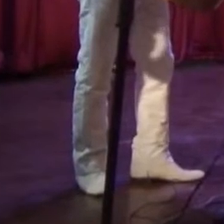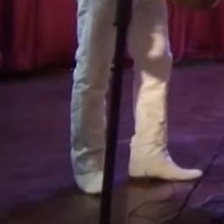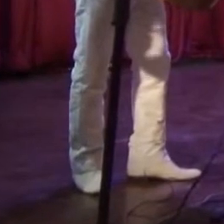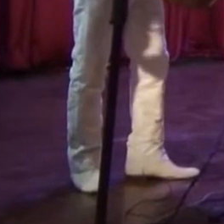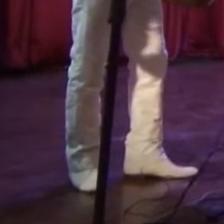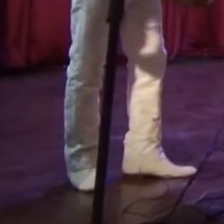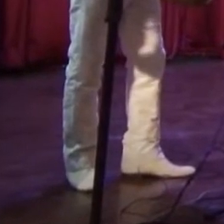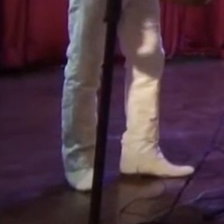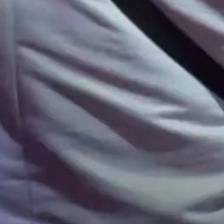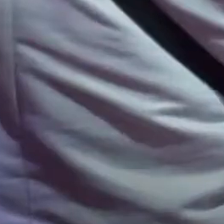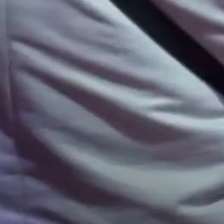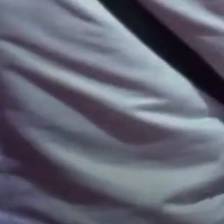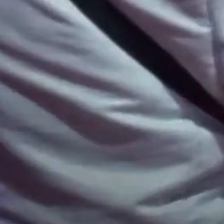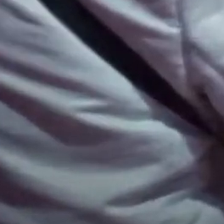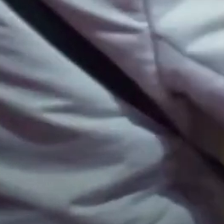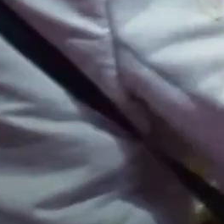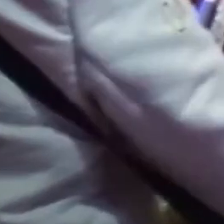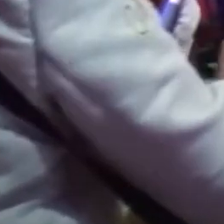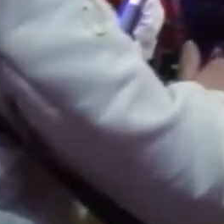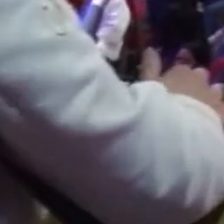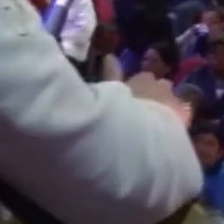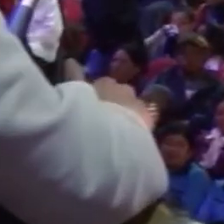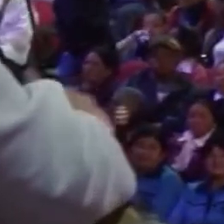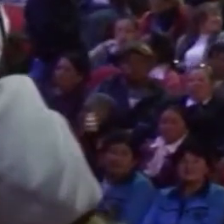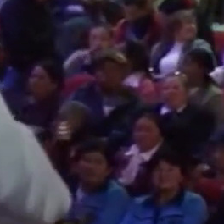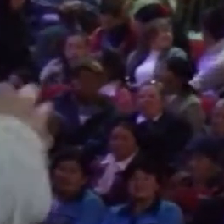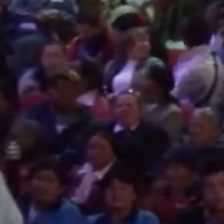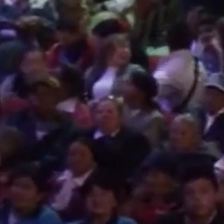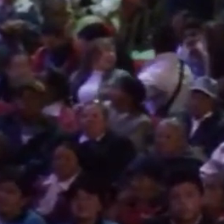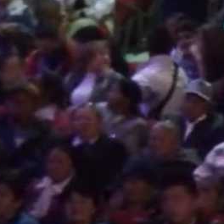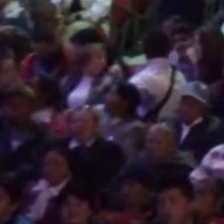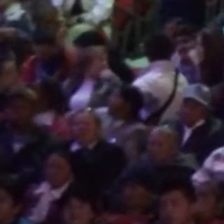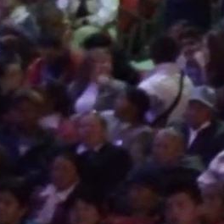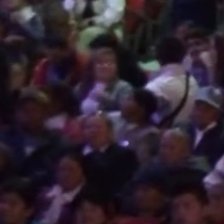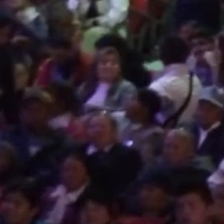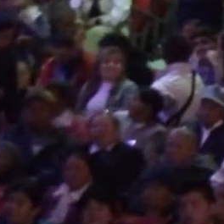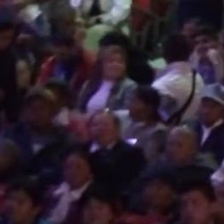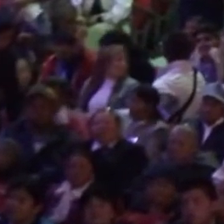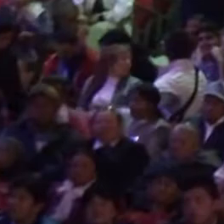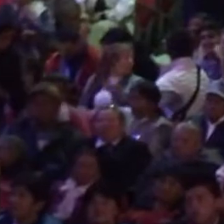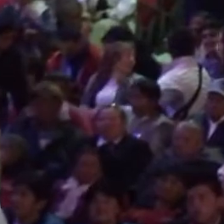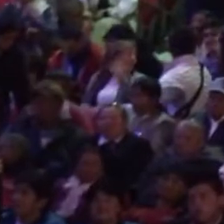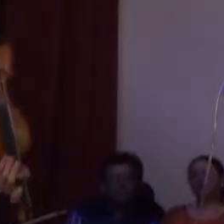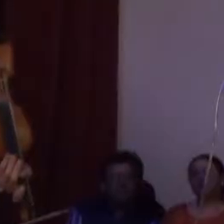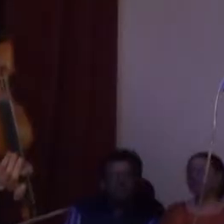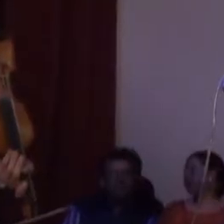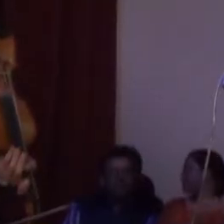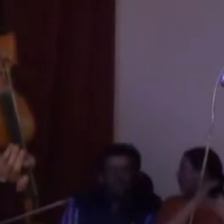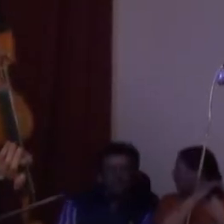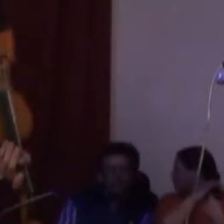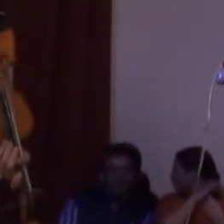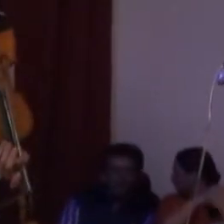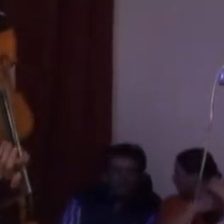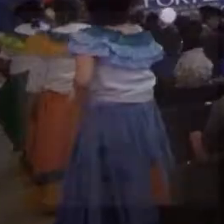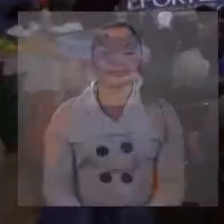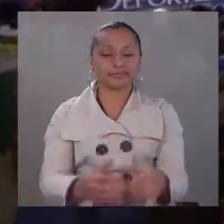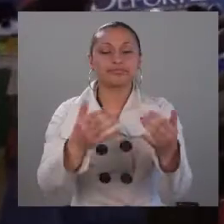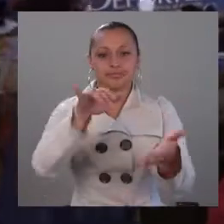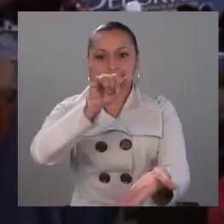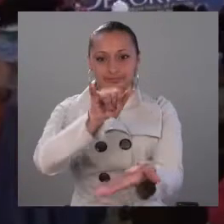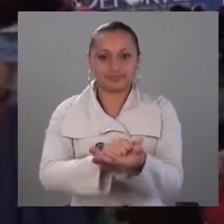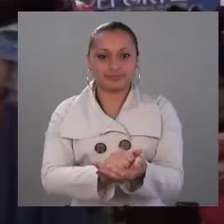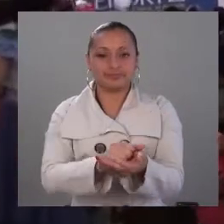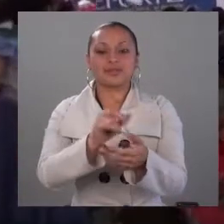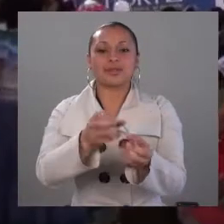los fracasos y siempre me dejaron las mujeres. De